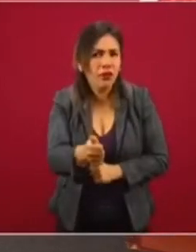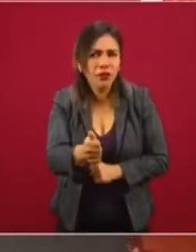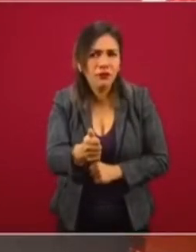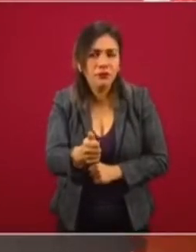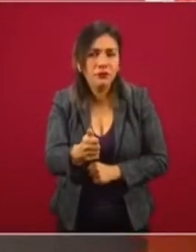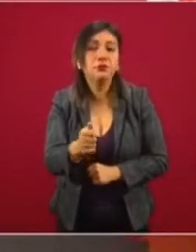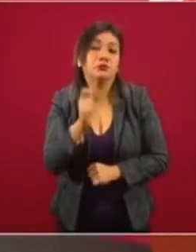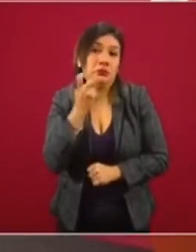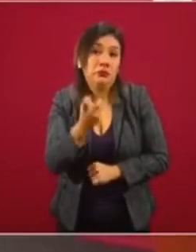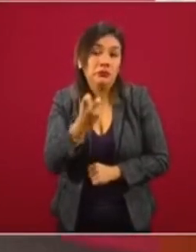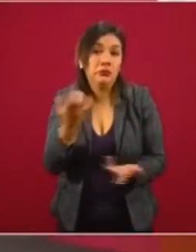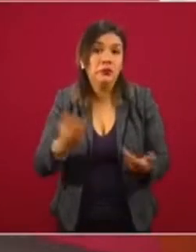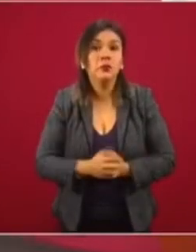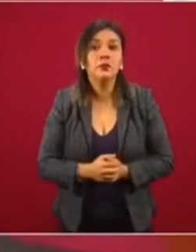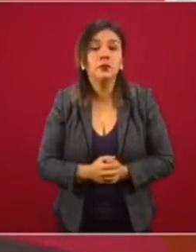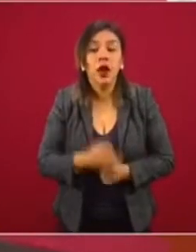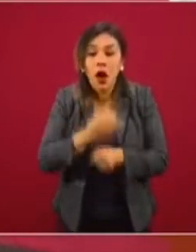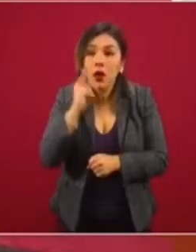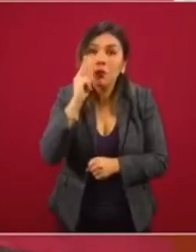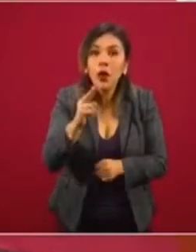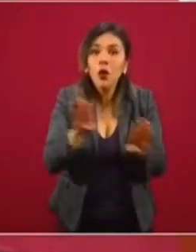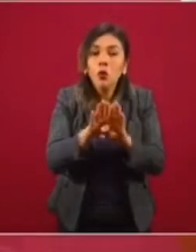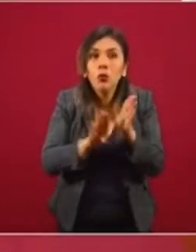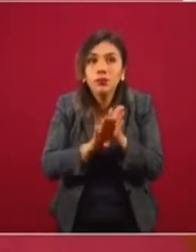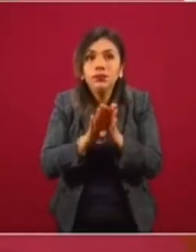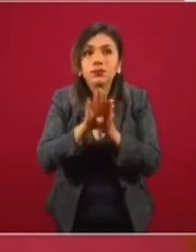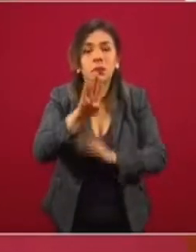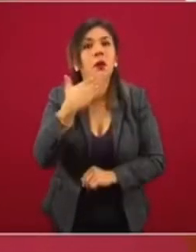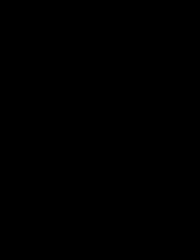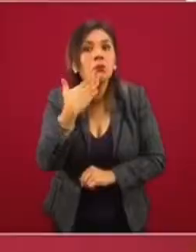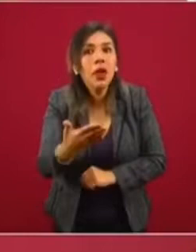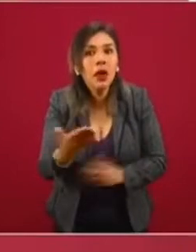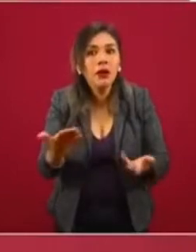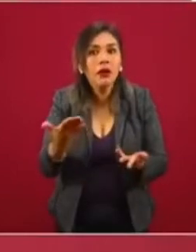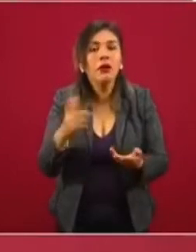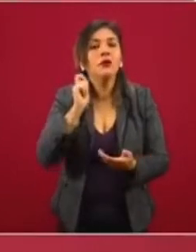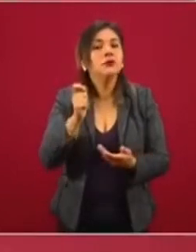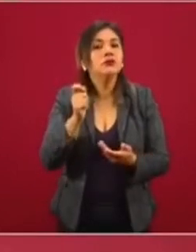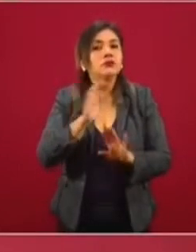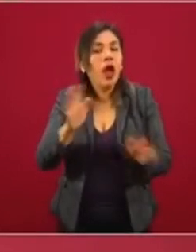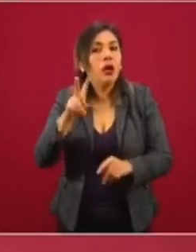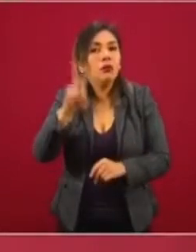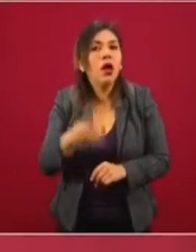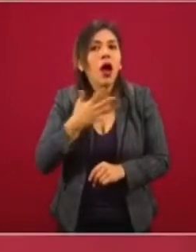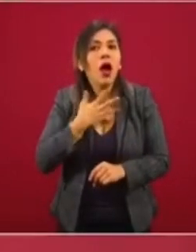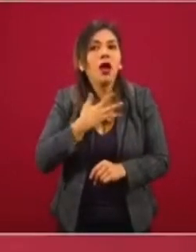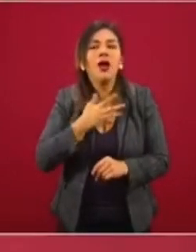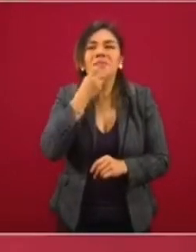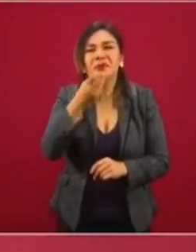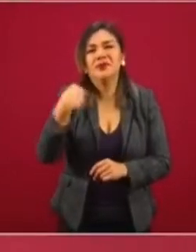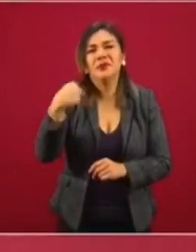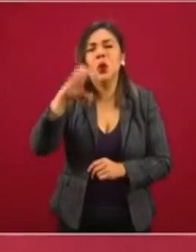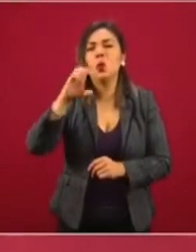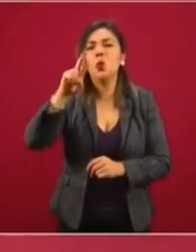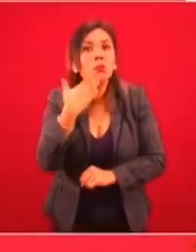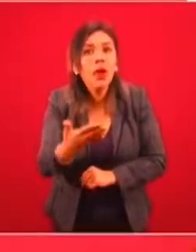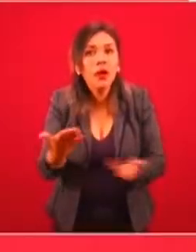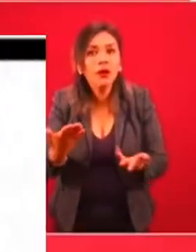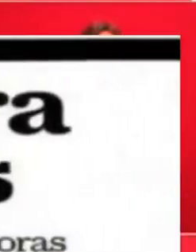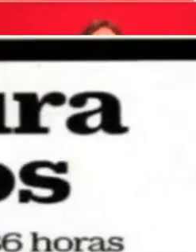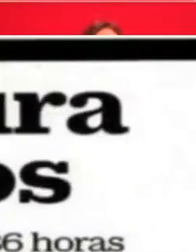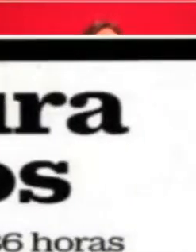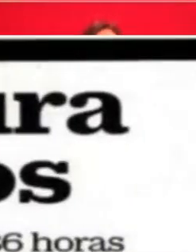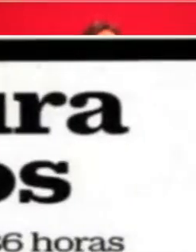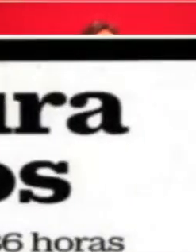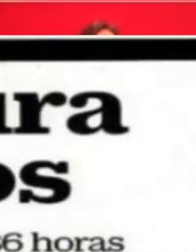y son muy buenos los resultados, porque se aplanó la famosa curva, se